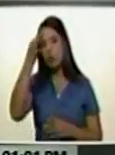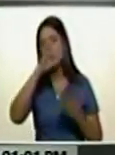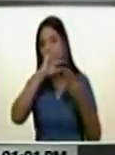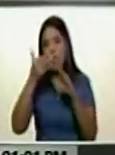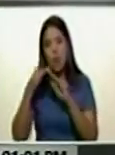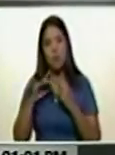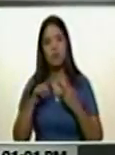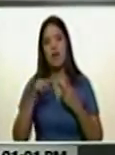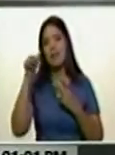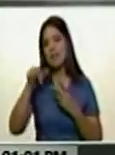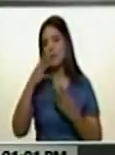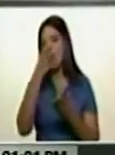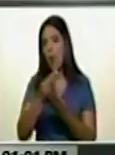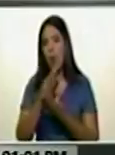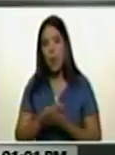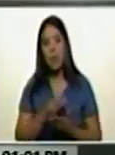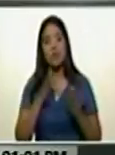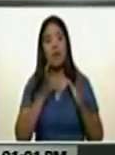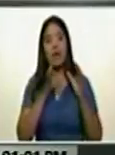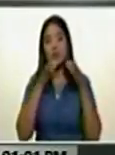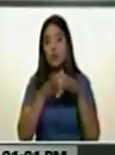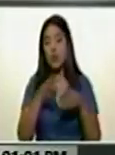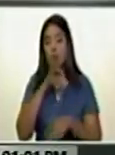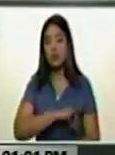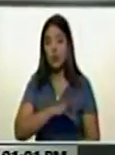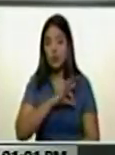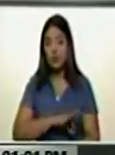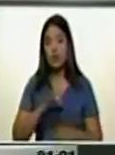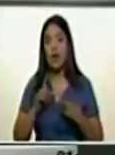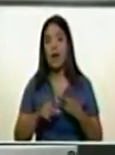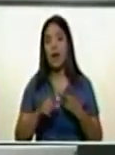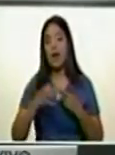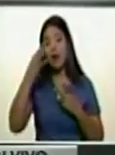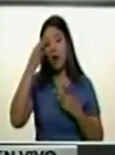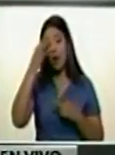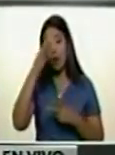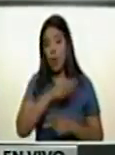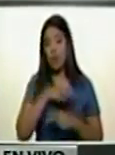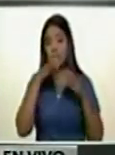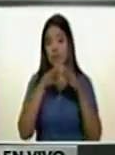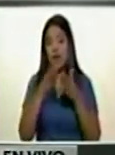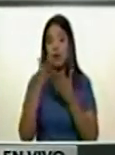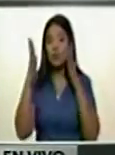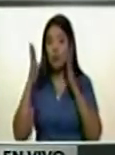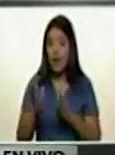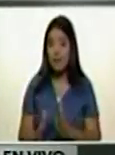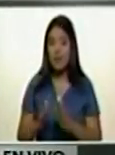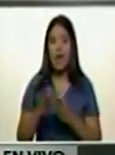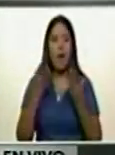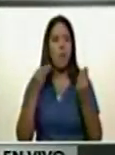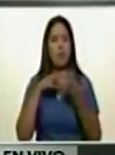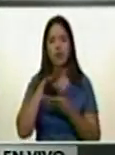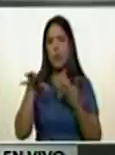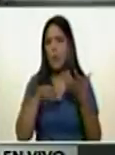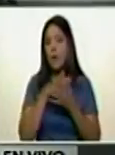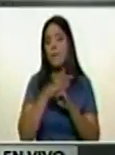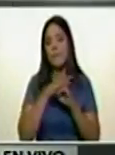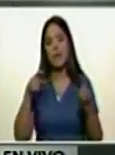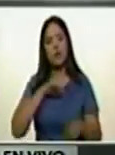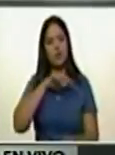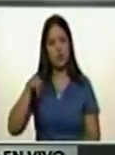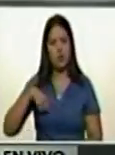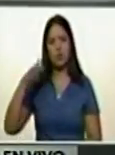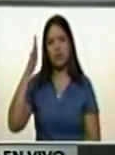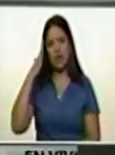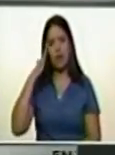en su comuna, en su movimiento social, en su consejo estudiantil. Por más dificultad, nosotros sabemos que